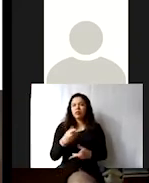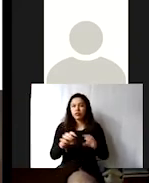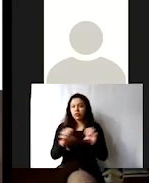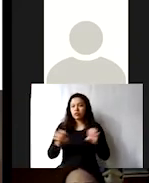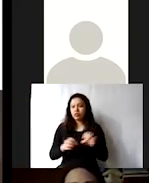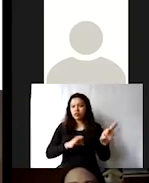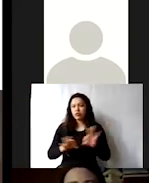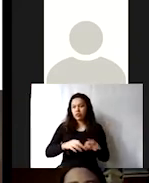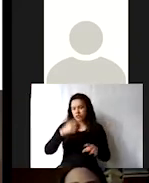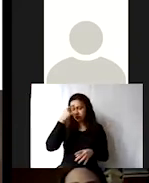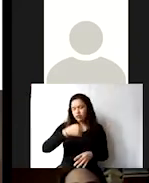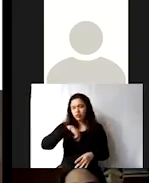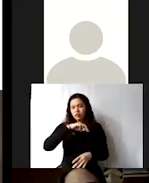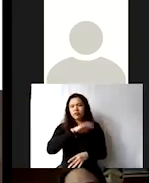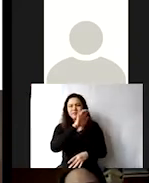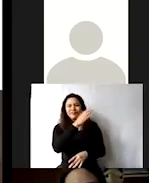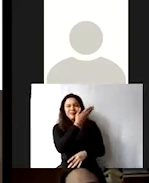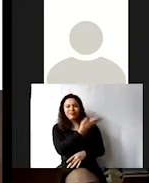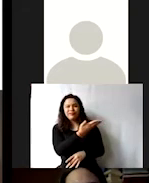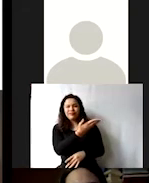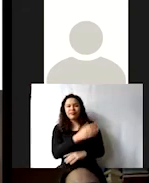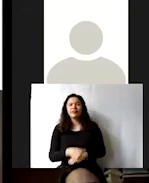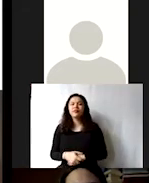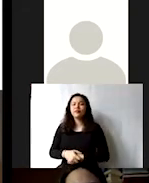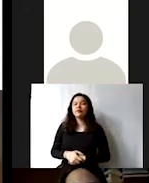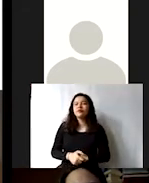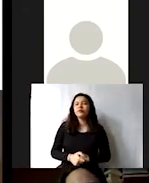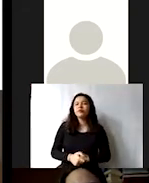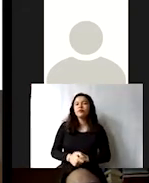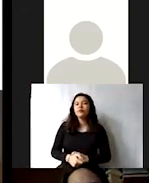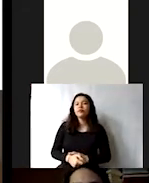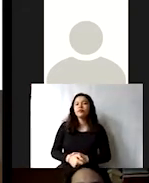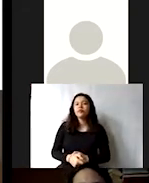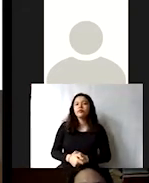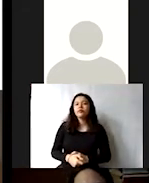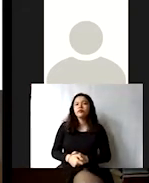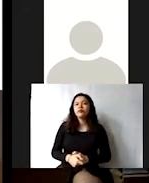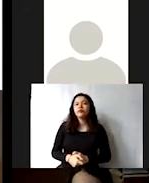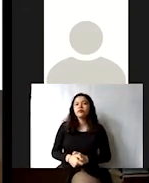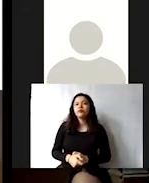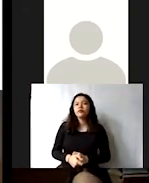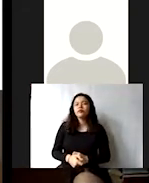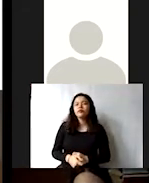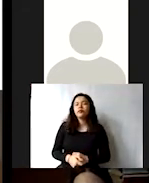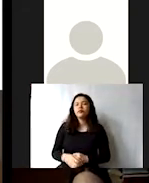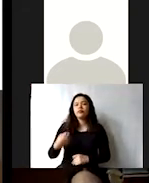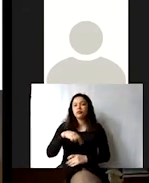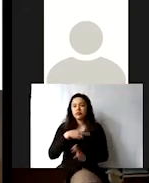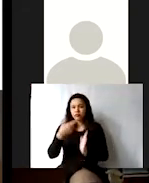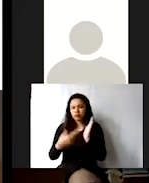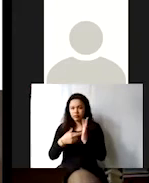también estar transmitiendo lo que estábamos recibiendo en estos talleres